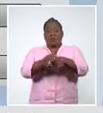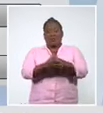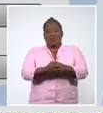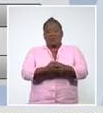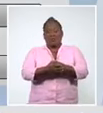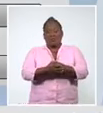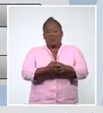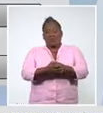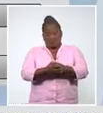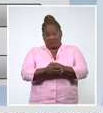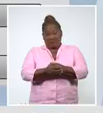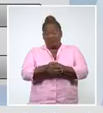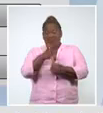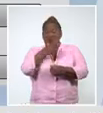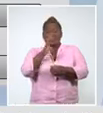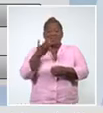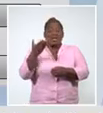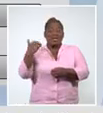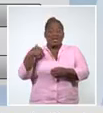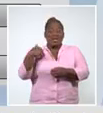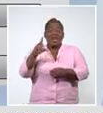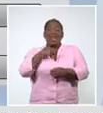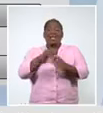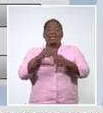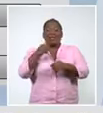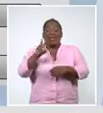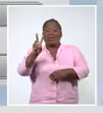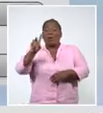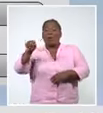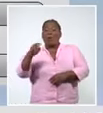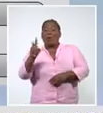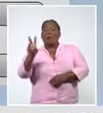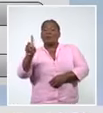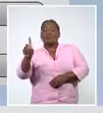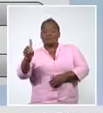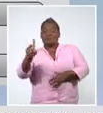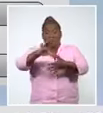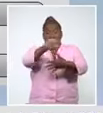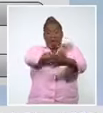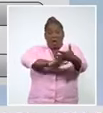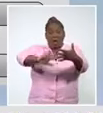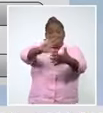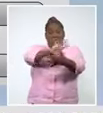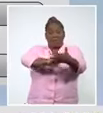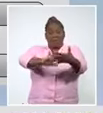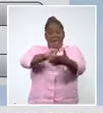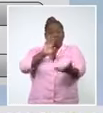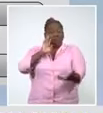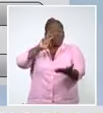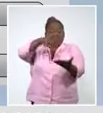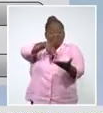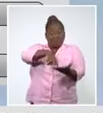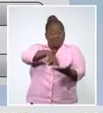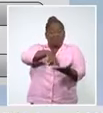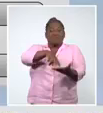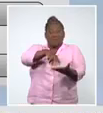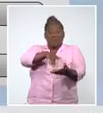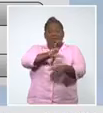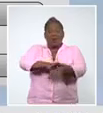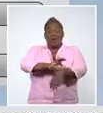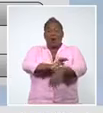ayer, 2,21. Las Américas, epicentro de la pandemia,